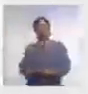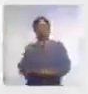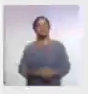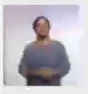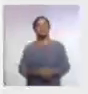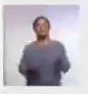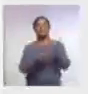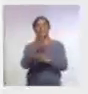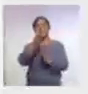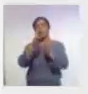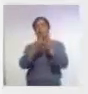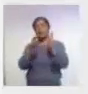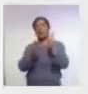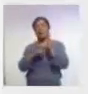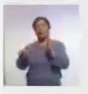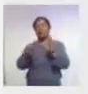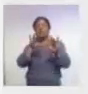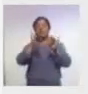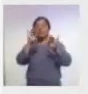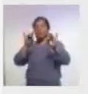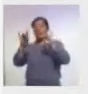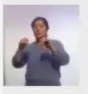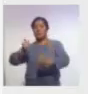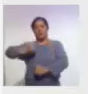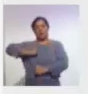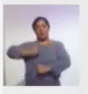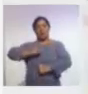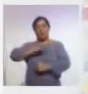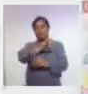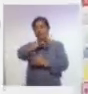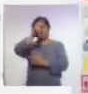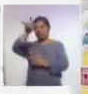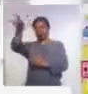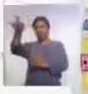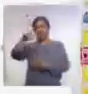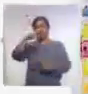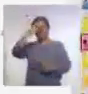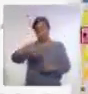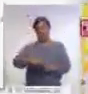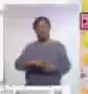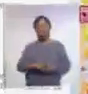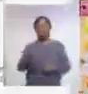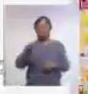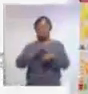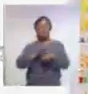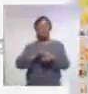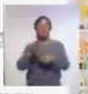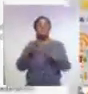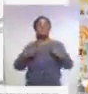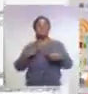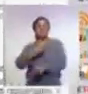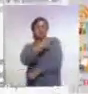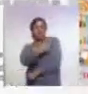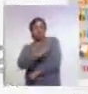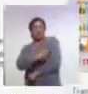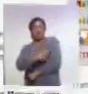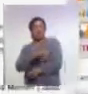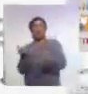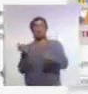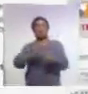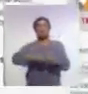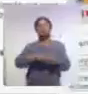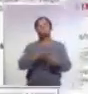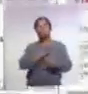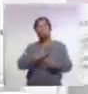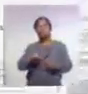El nuevo reglamento de reclutamiento de personal para el Ejército y Fuerza Aérea Mexicanos permite que personas con tatuajes puedan ingresar al Ejército y Fuerza